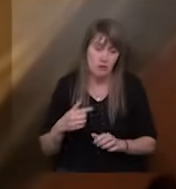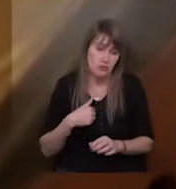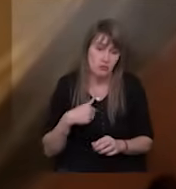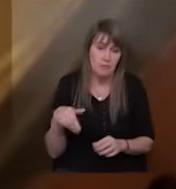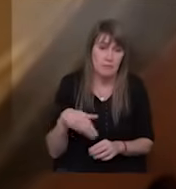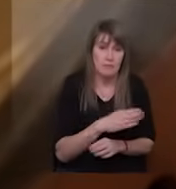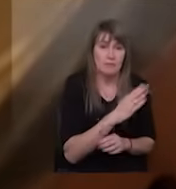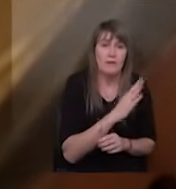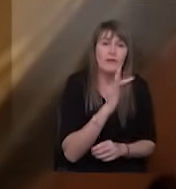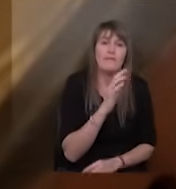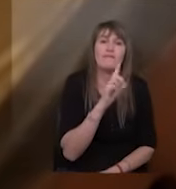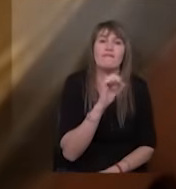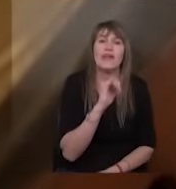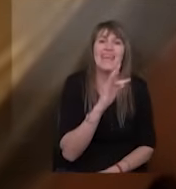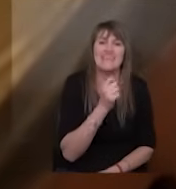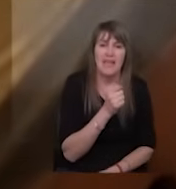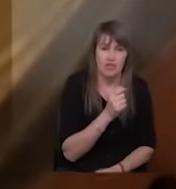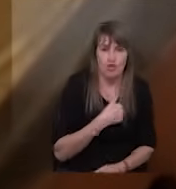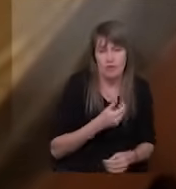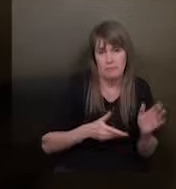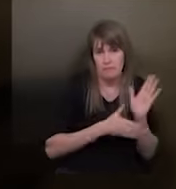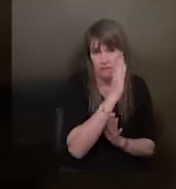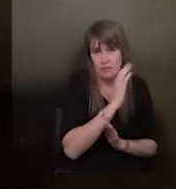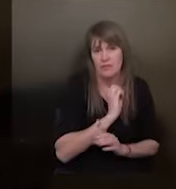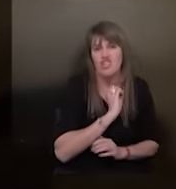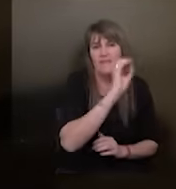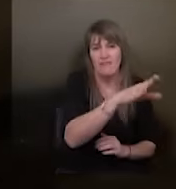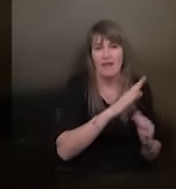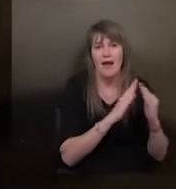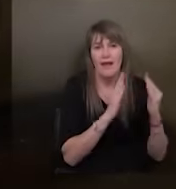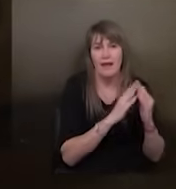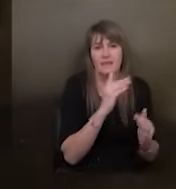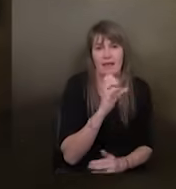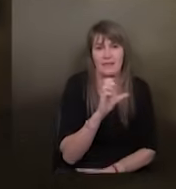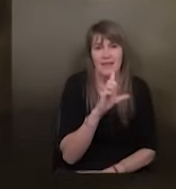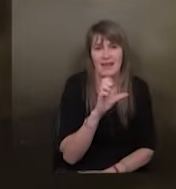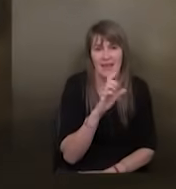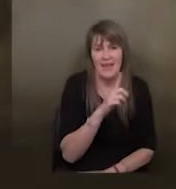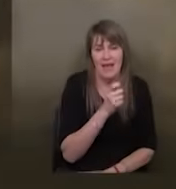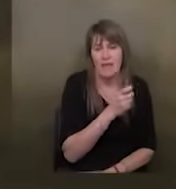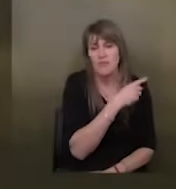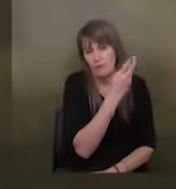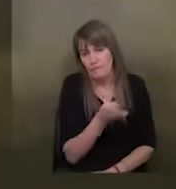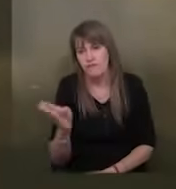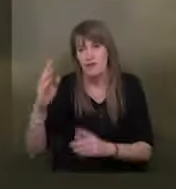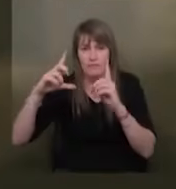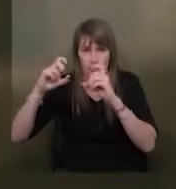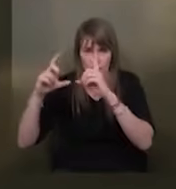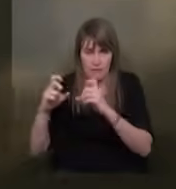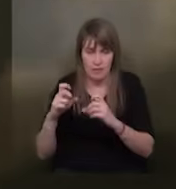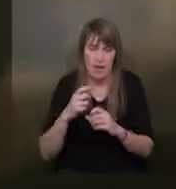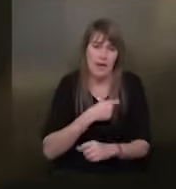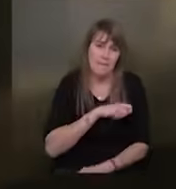en la casa de la calle Araucana. Yo alcancé a Delega hasta su casa y me fui para el estudio fotográfico, Estudio Sichel, Boulevard